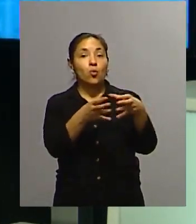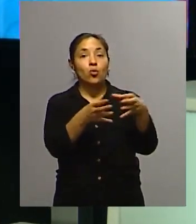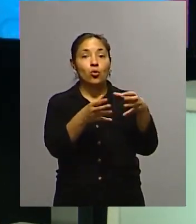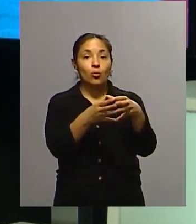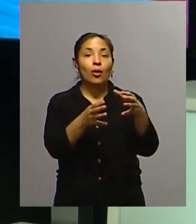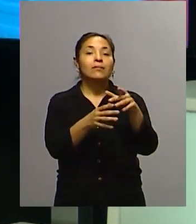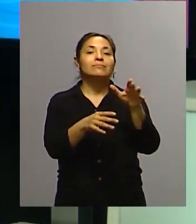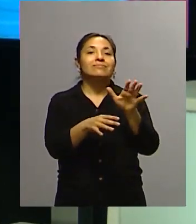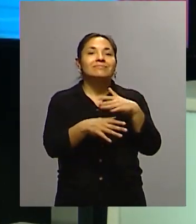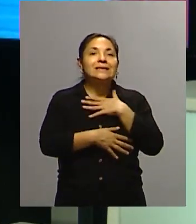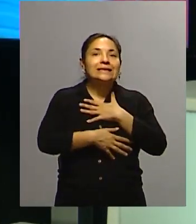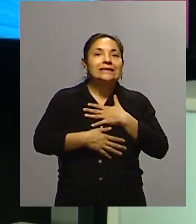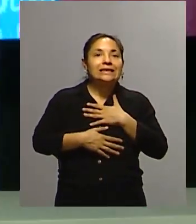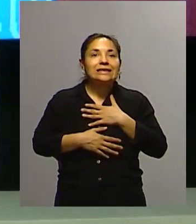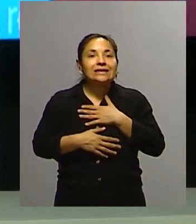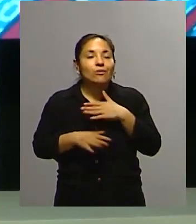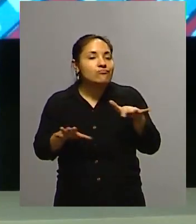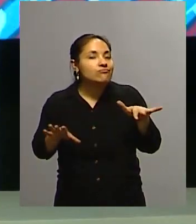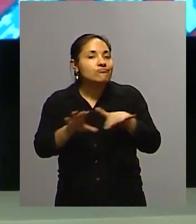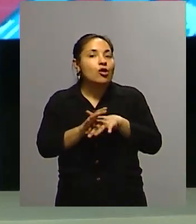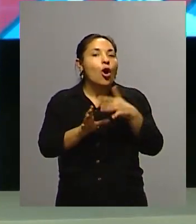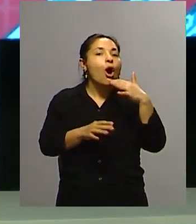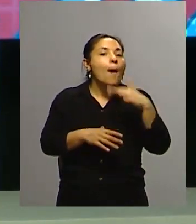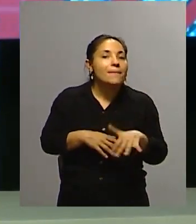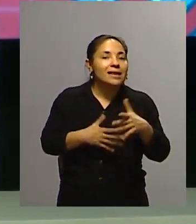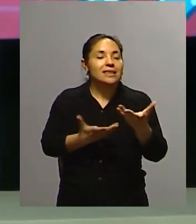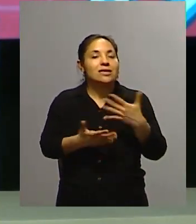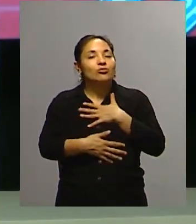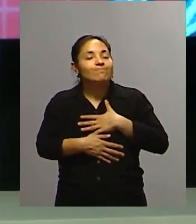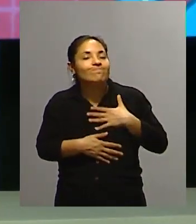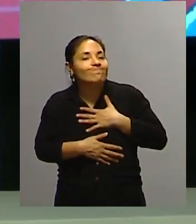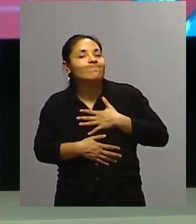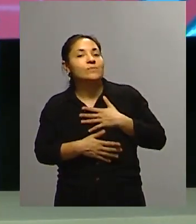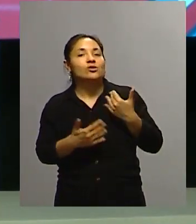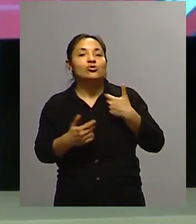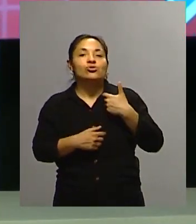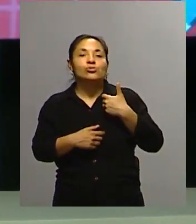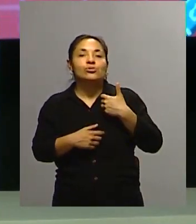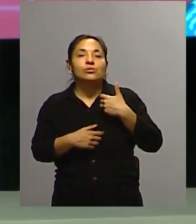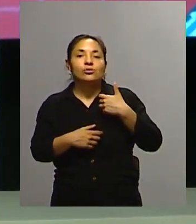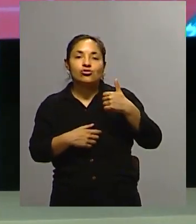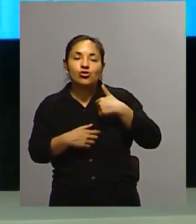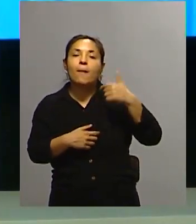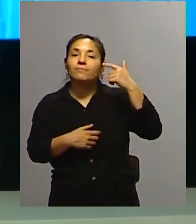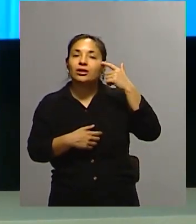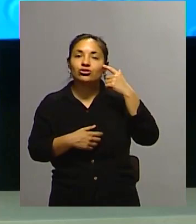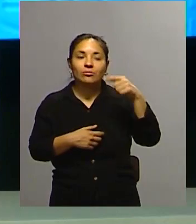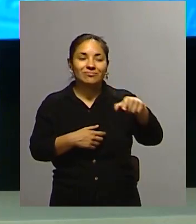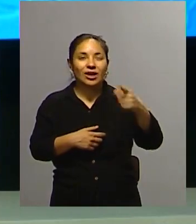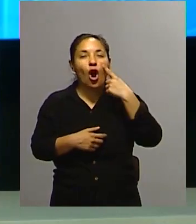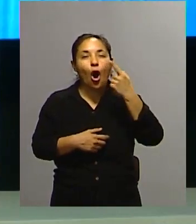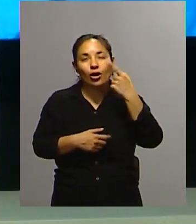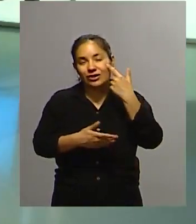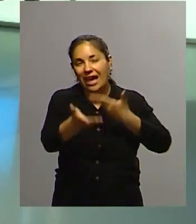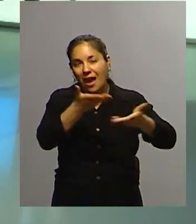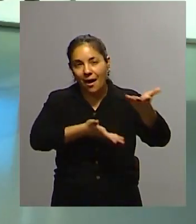comprendido, ¿puede ser así? Yo creo que conozco el sector, y me conocen y los conozco. O